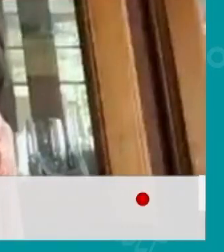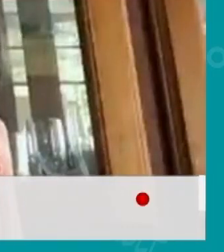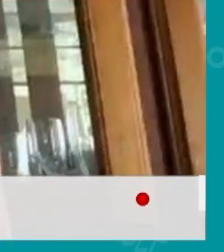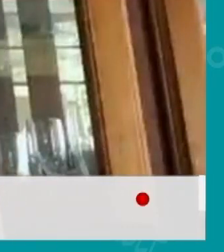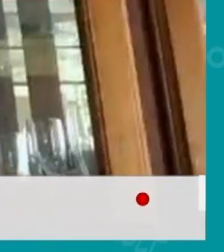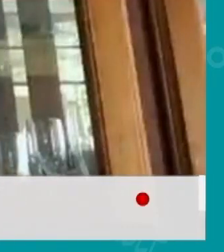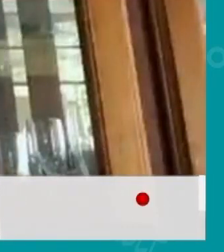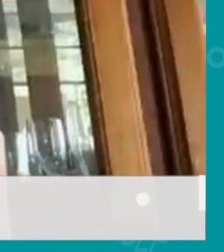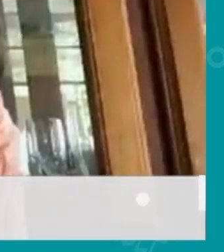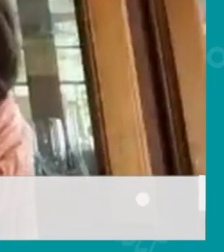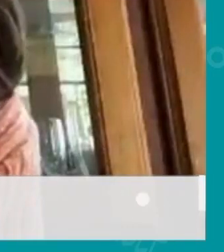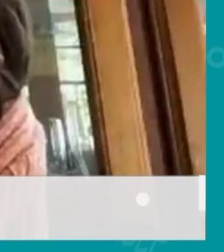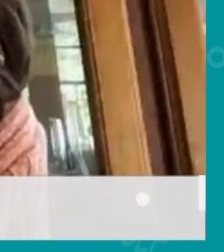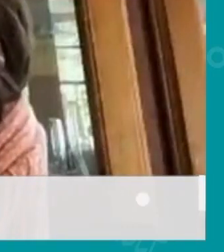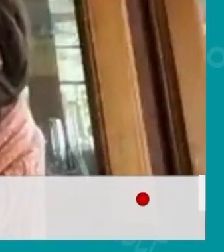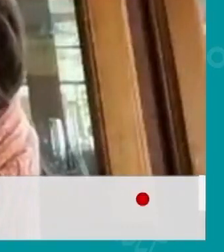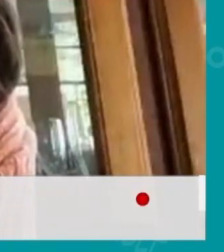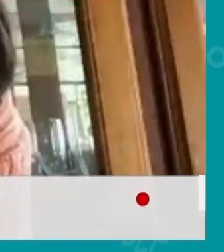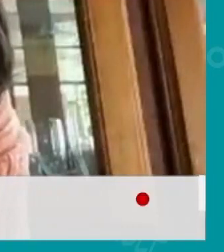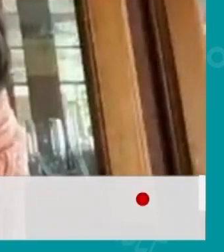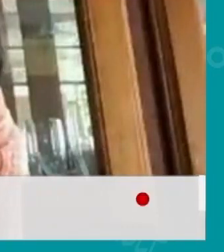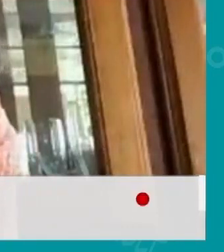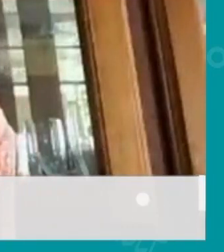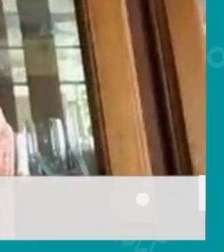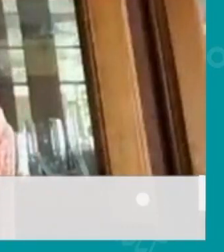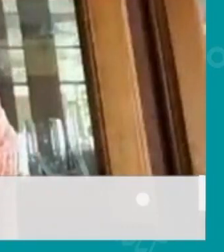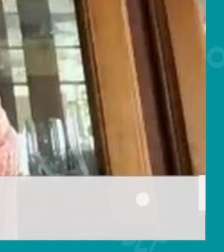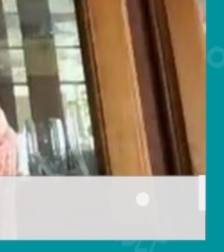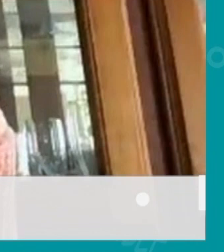Es que nos podemos entender con algunas cosas.